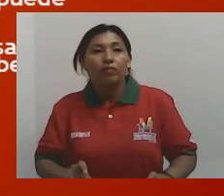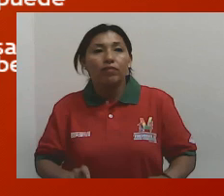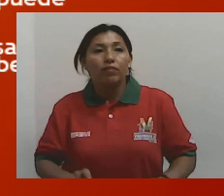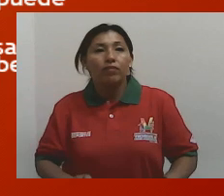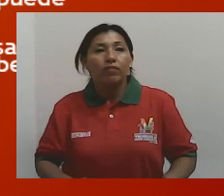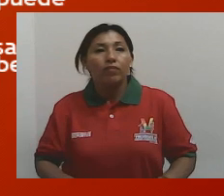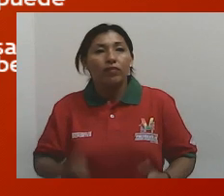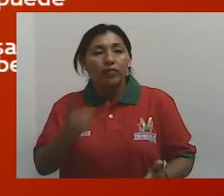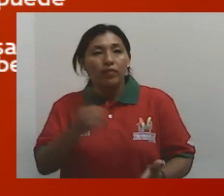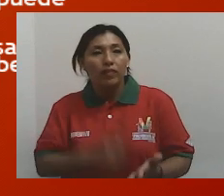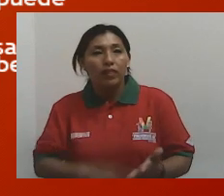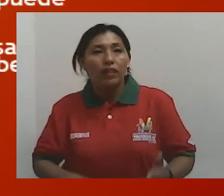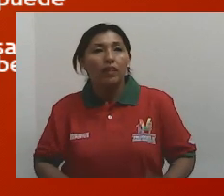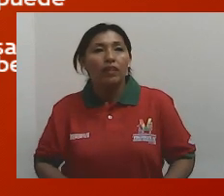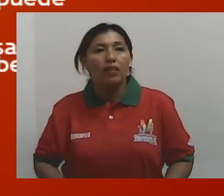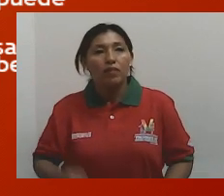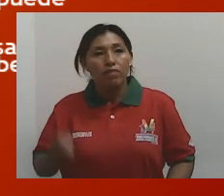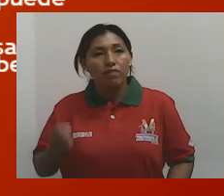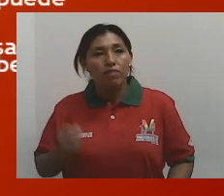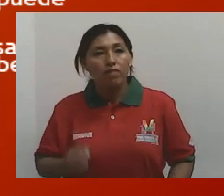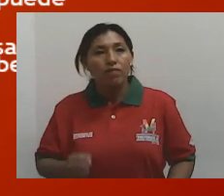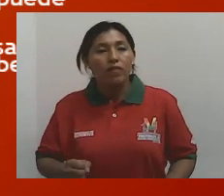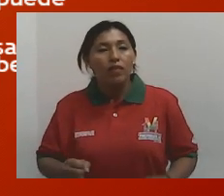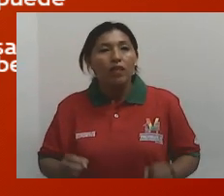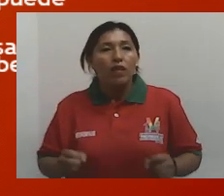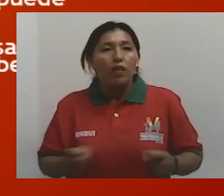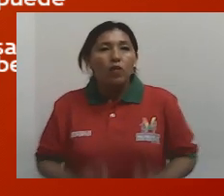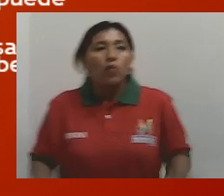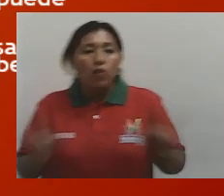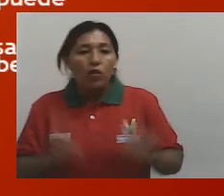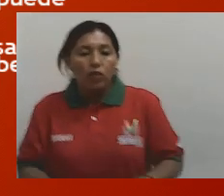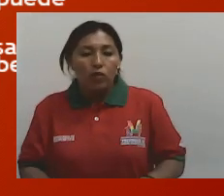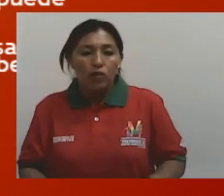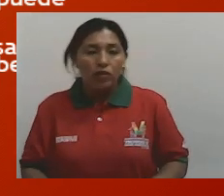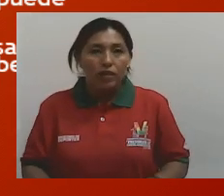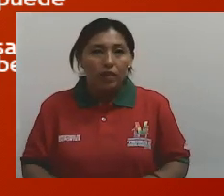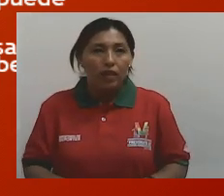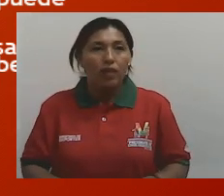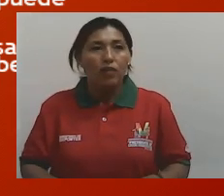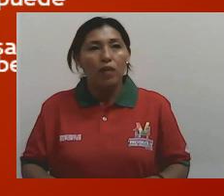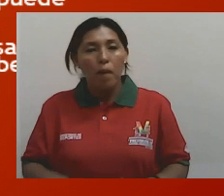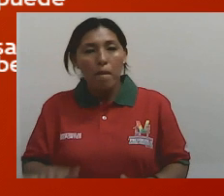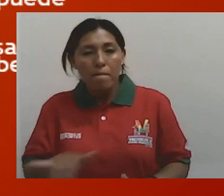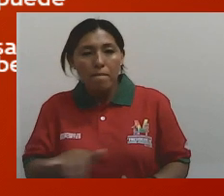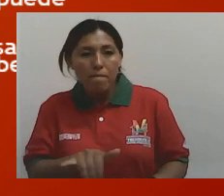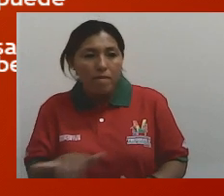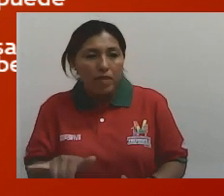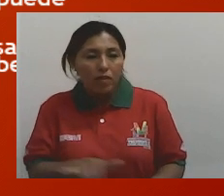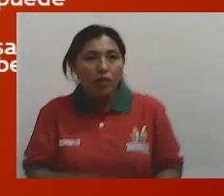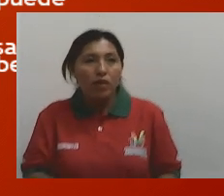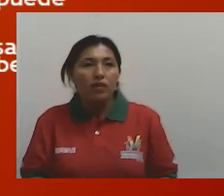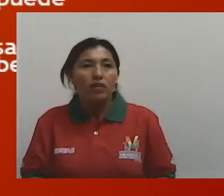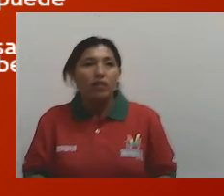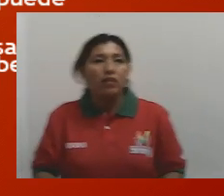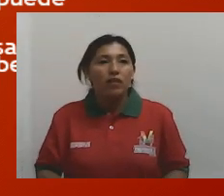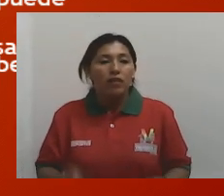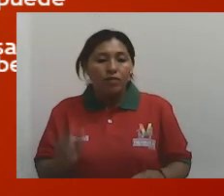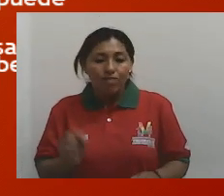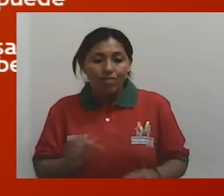¿qué pasa cuando hay un empate? Ustedes saben muy bien que en el mini